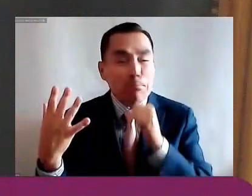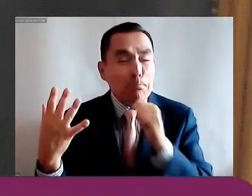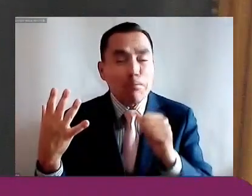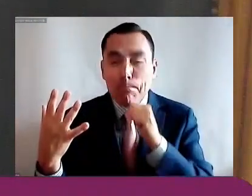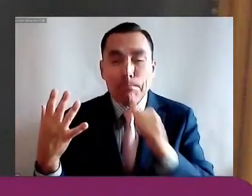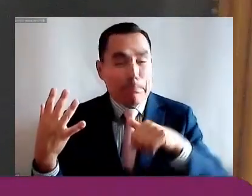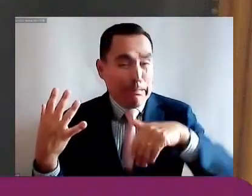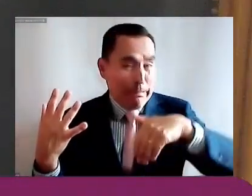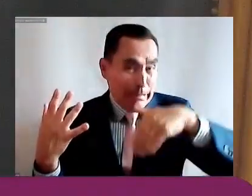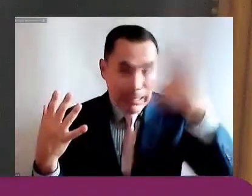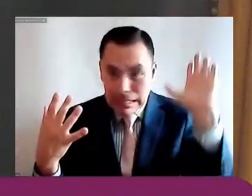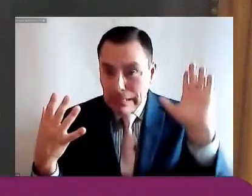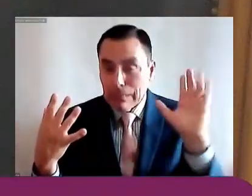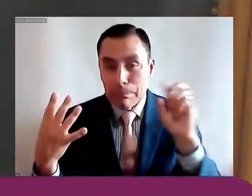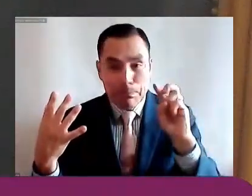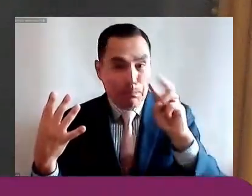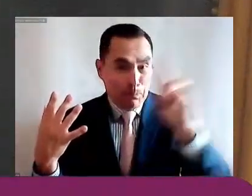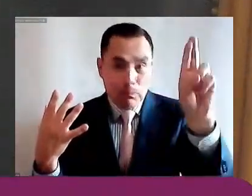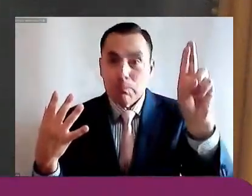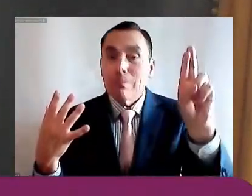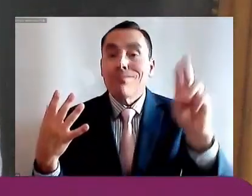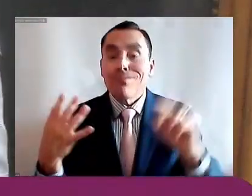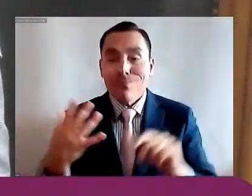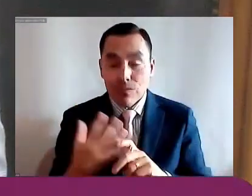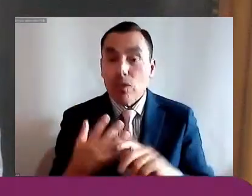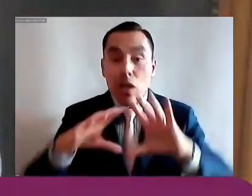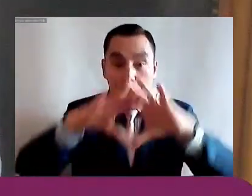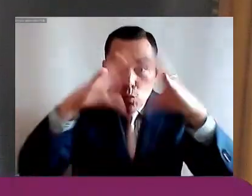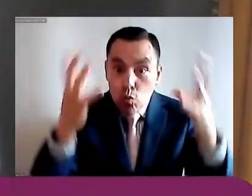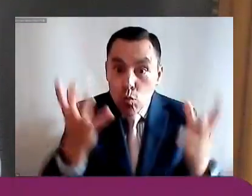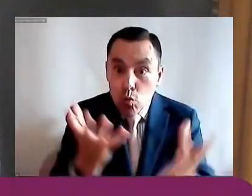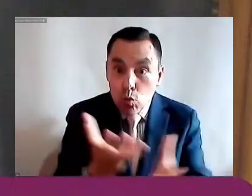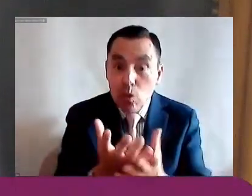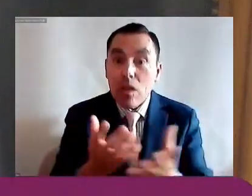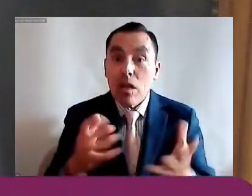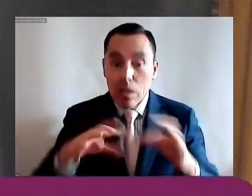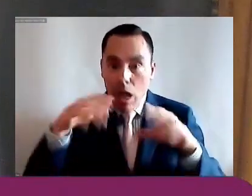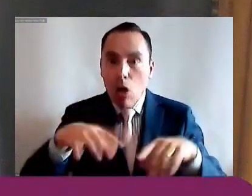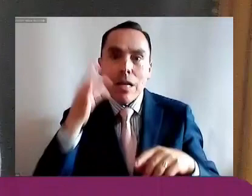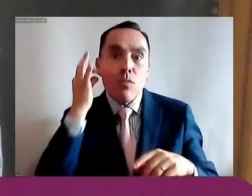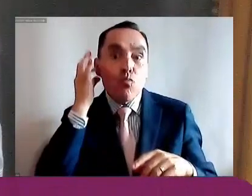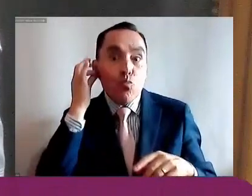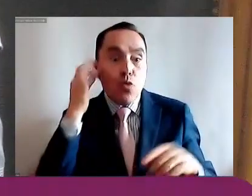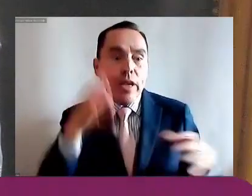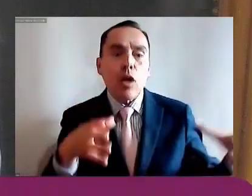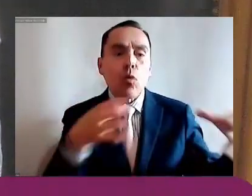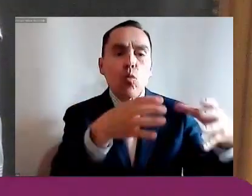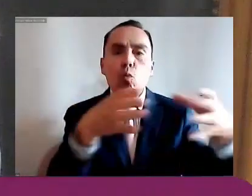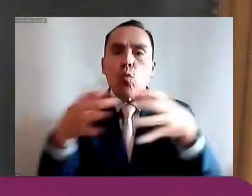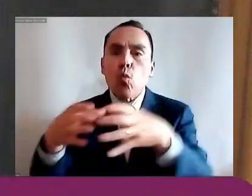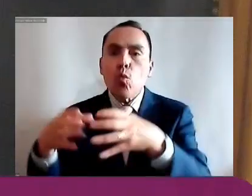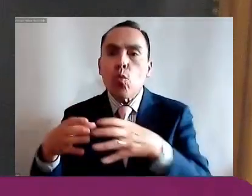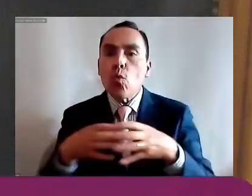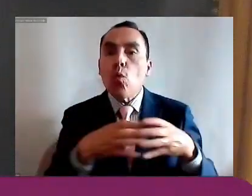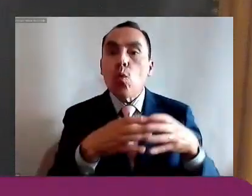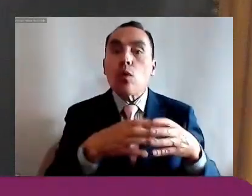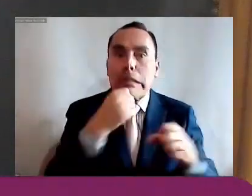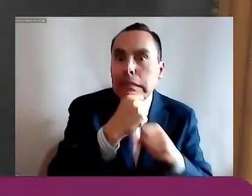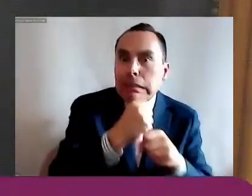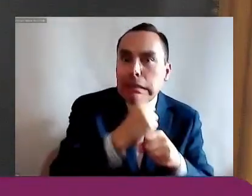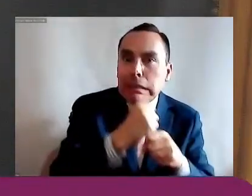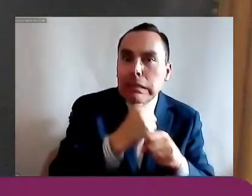Participación laboral. A nivel mundial, la tasa de actividad de las mujeres en el grupo de edad de máximo rendimiento, suele decirse que es